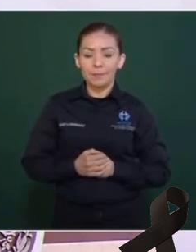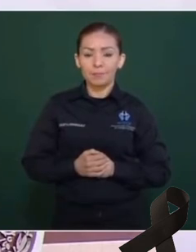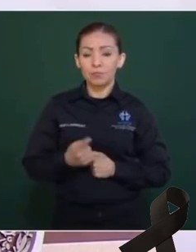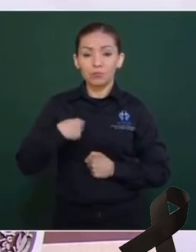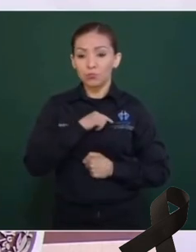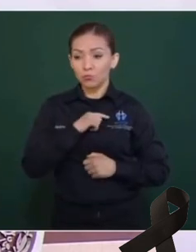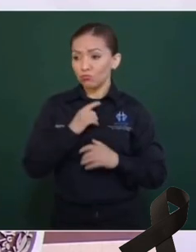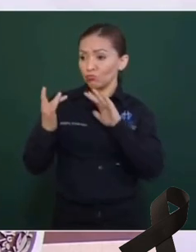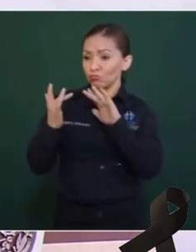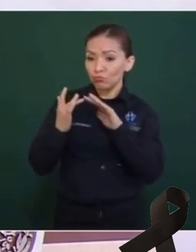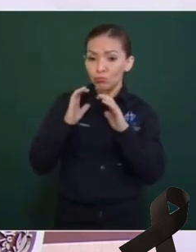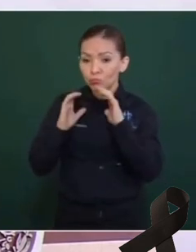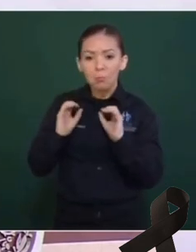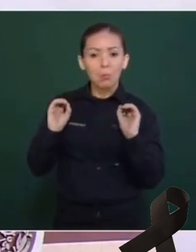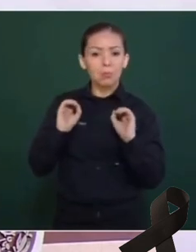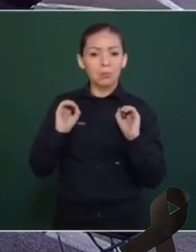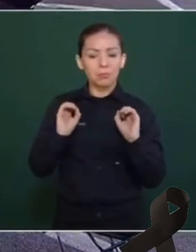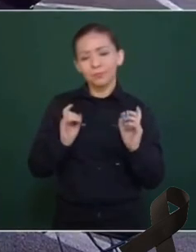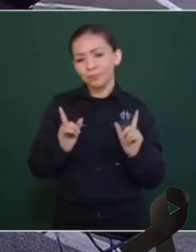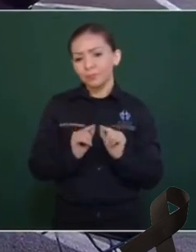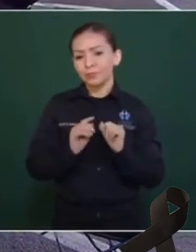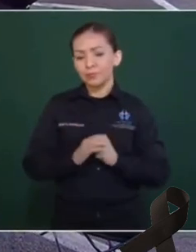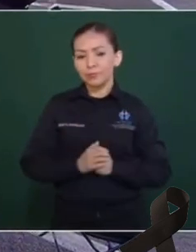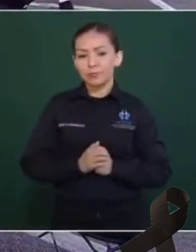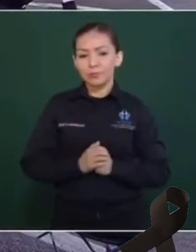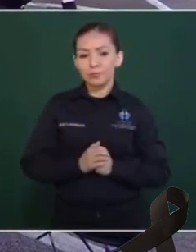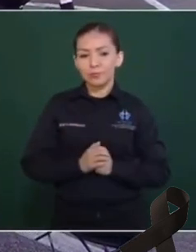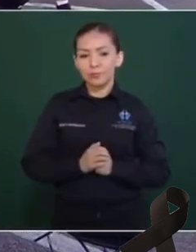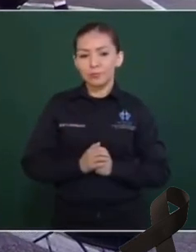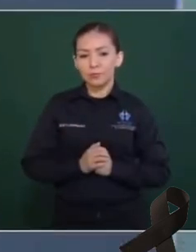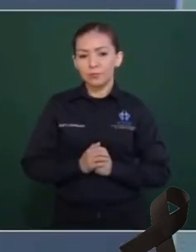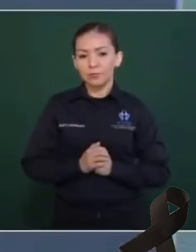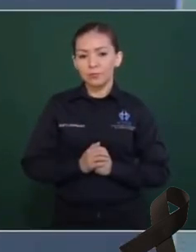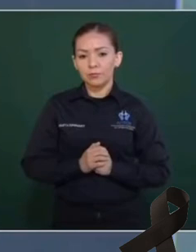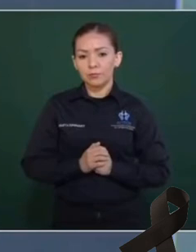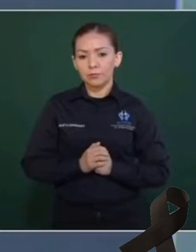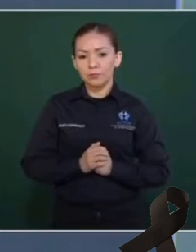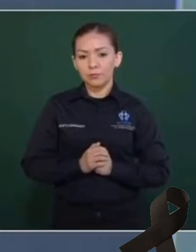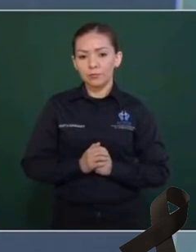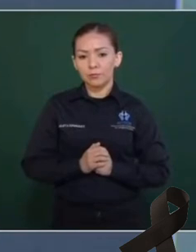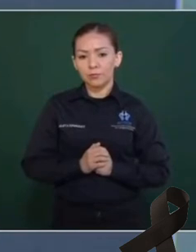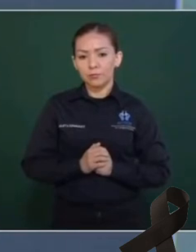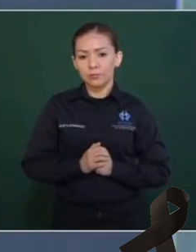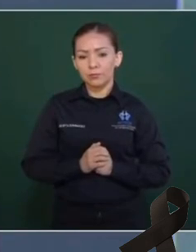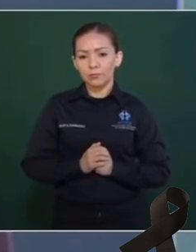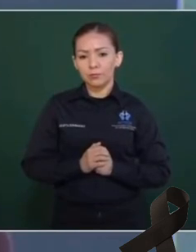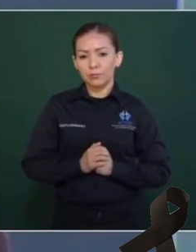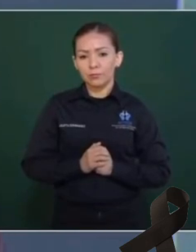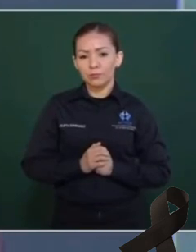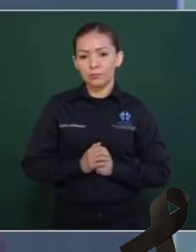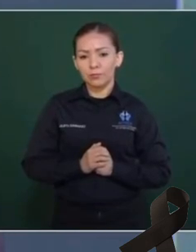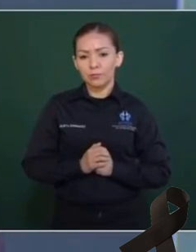establecido comunicación con esto eso es lo que puedo comentar tuvimos momentos